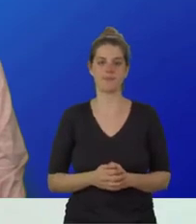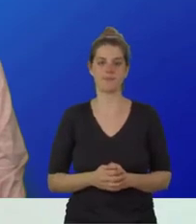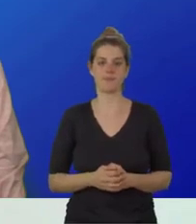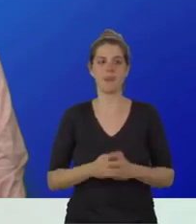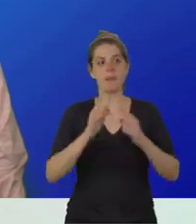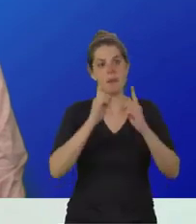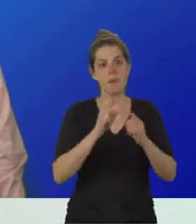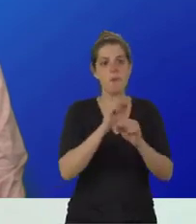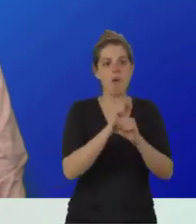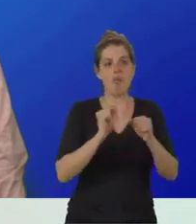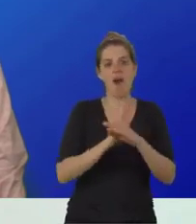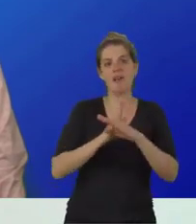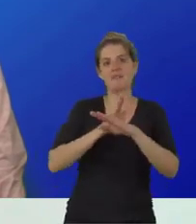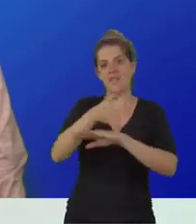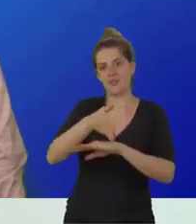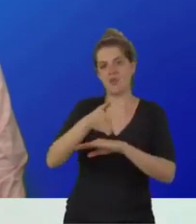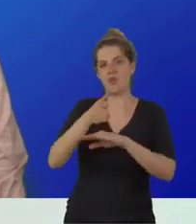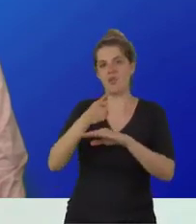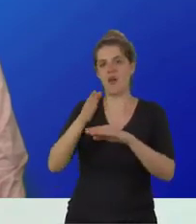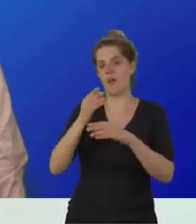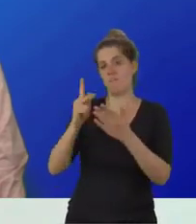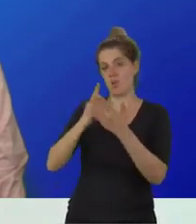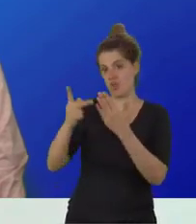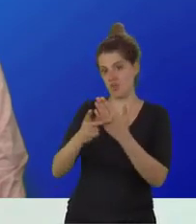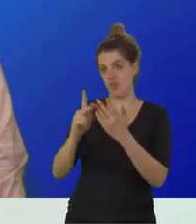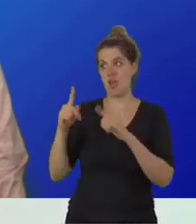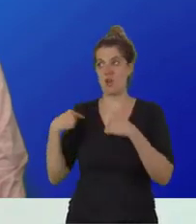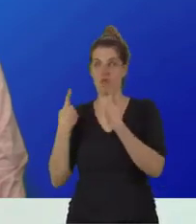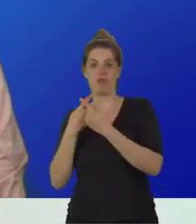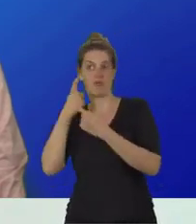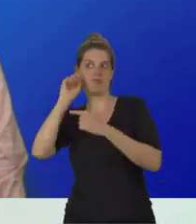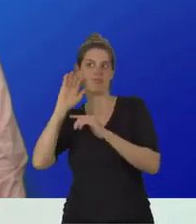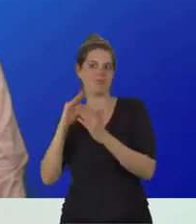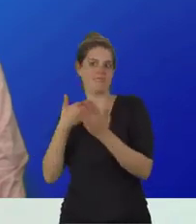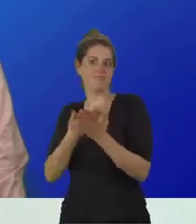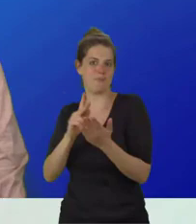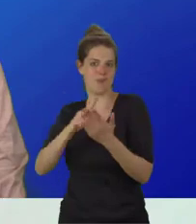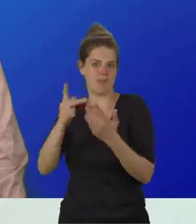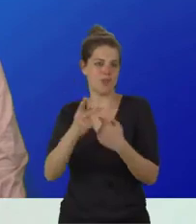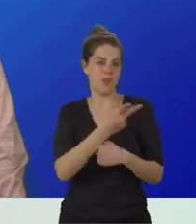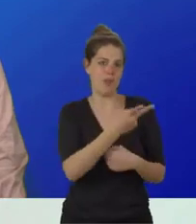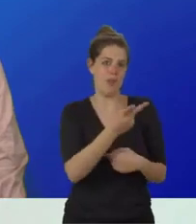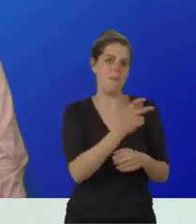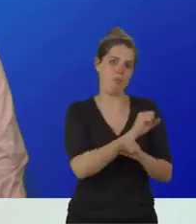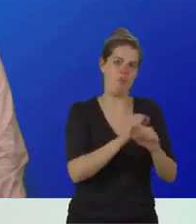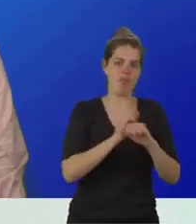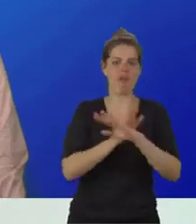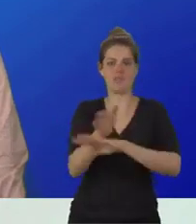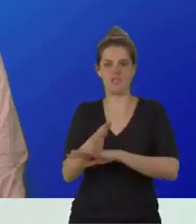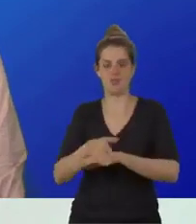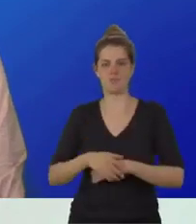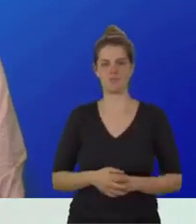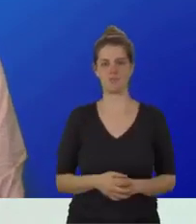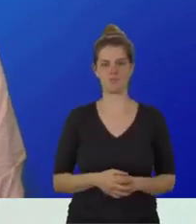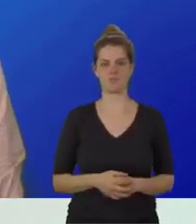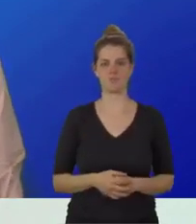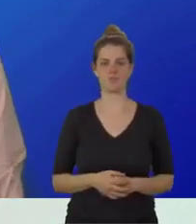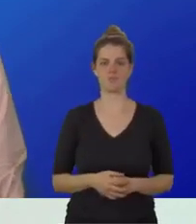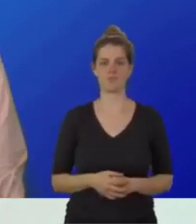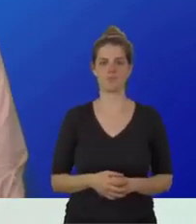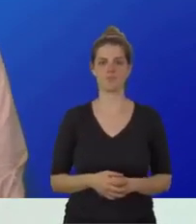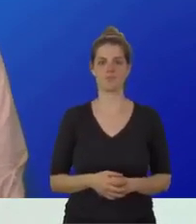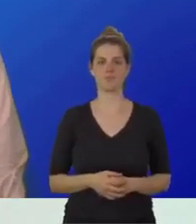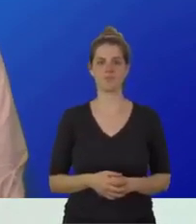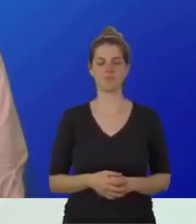tener acceso a la gestión del proyecto que hemos elaborado. Entonces, todo